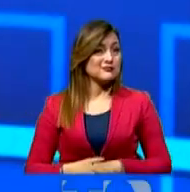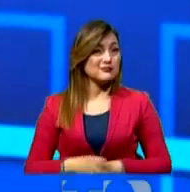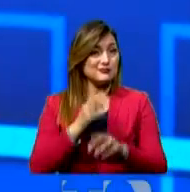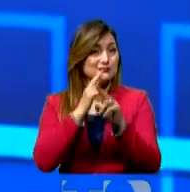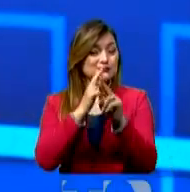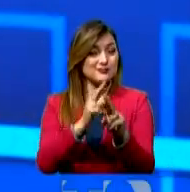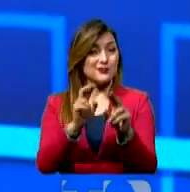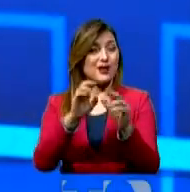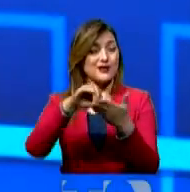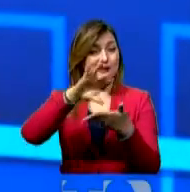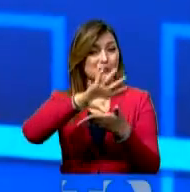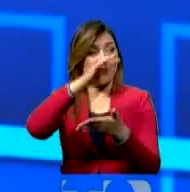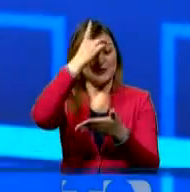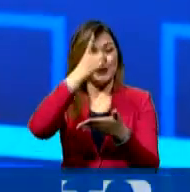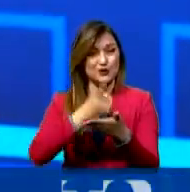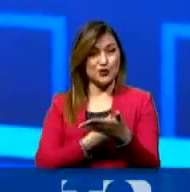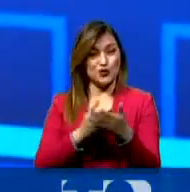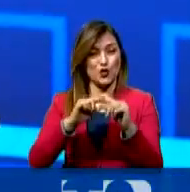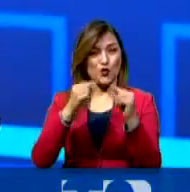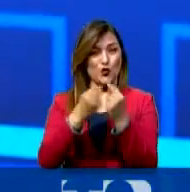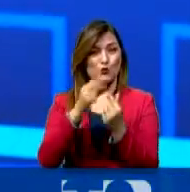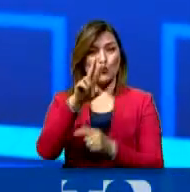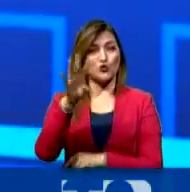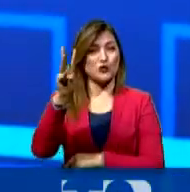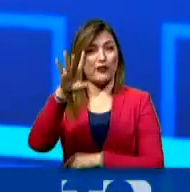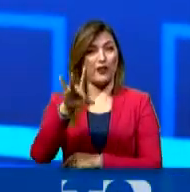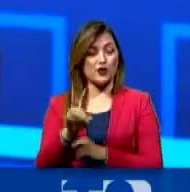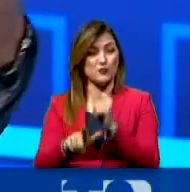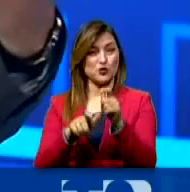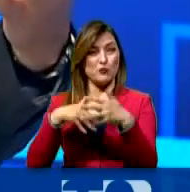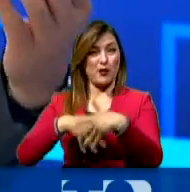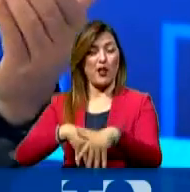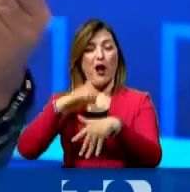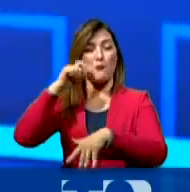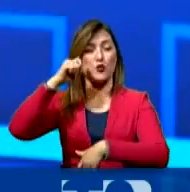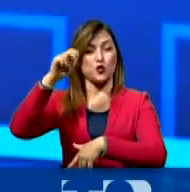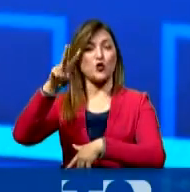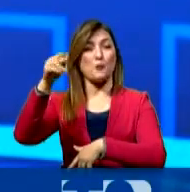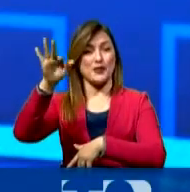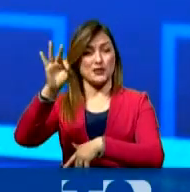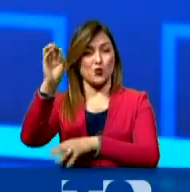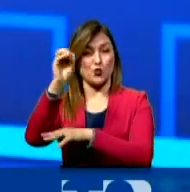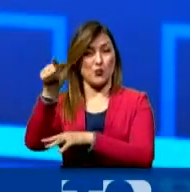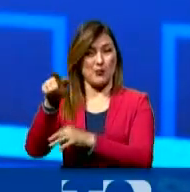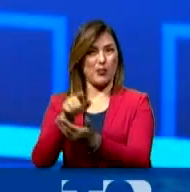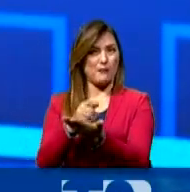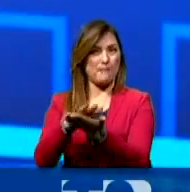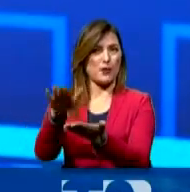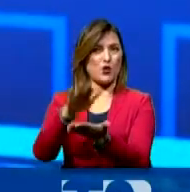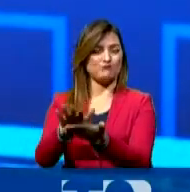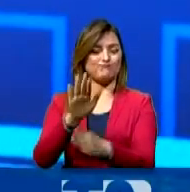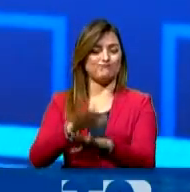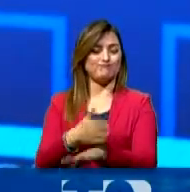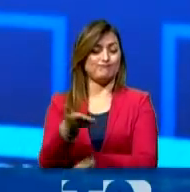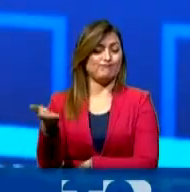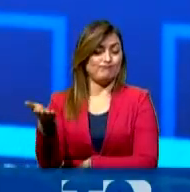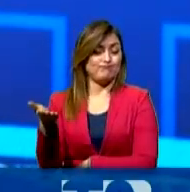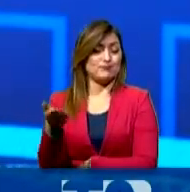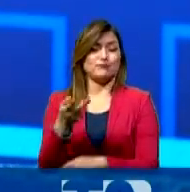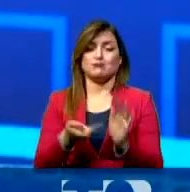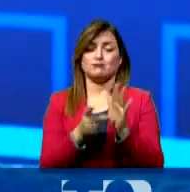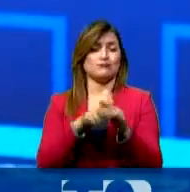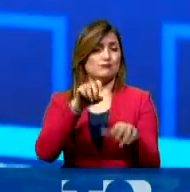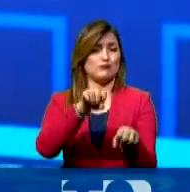que derivan de decisiones que, supuestamente, amparadas en las facultades legales, terminan